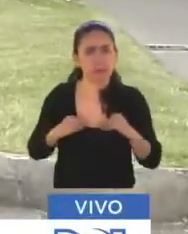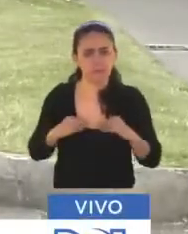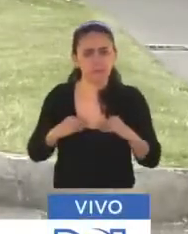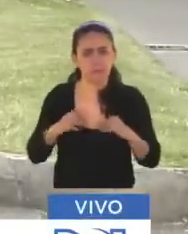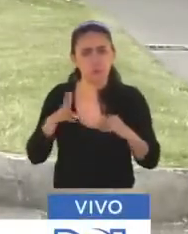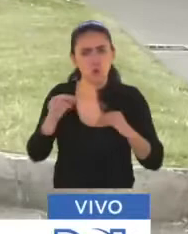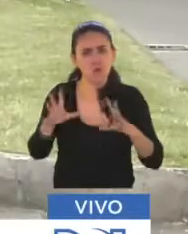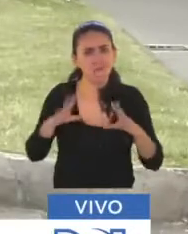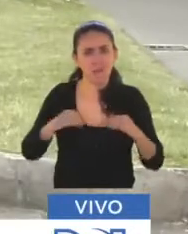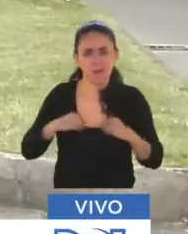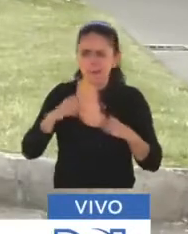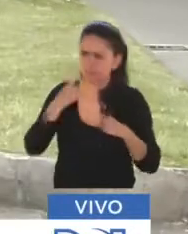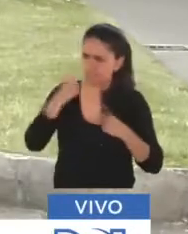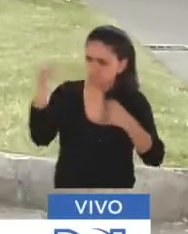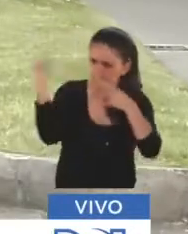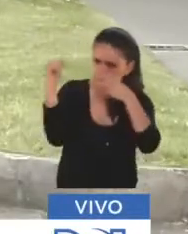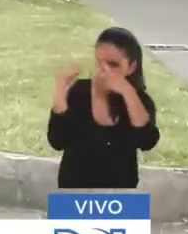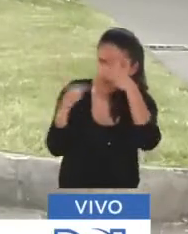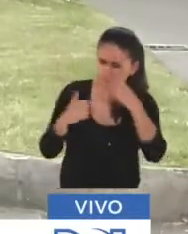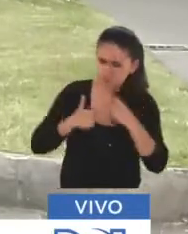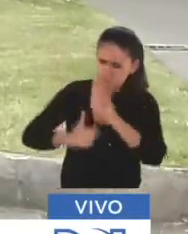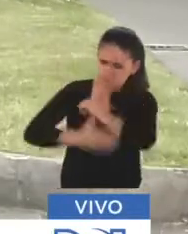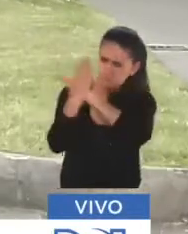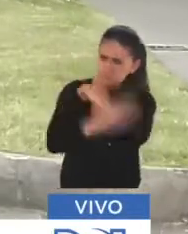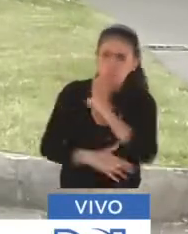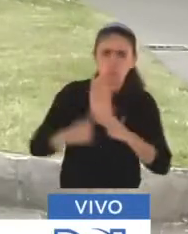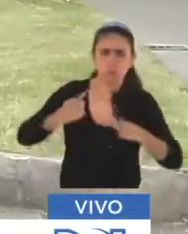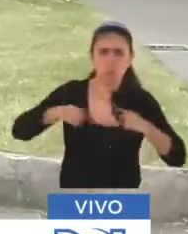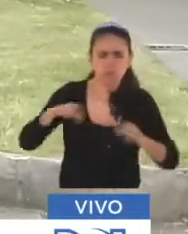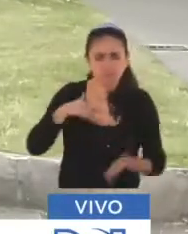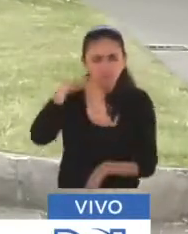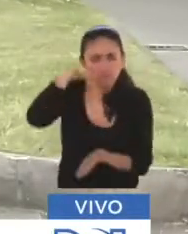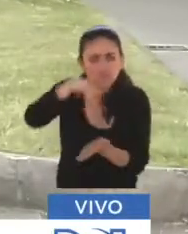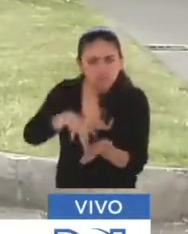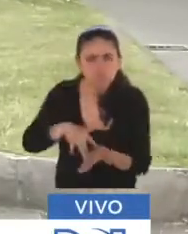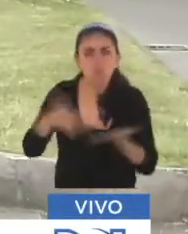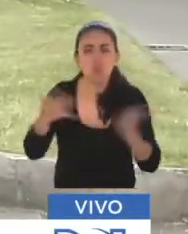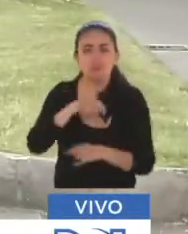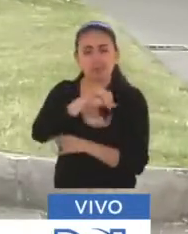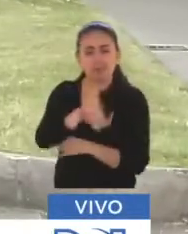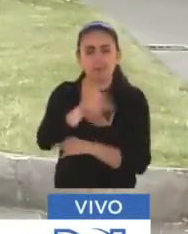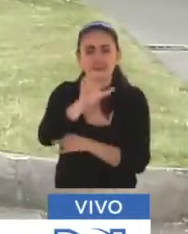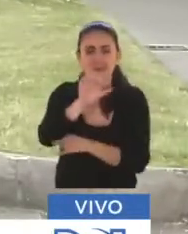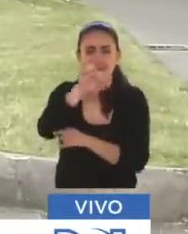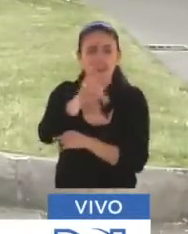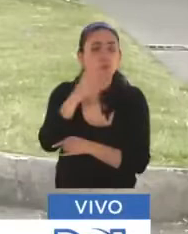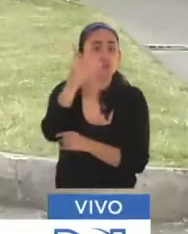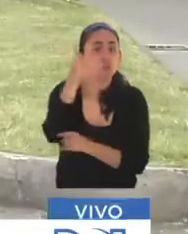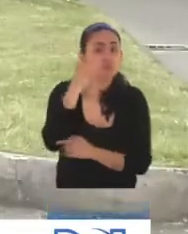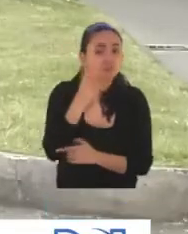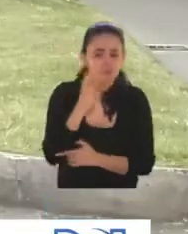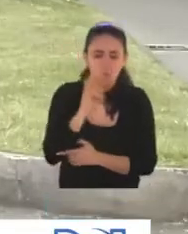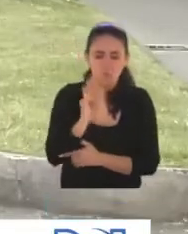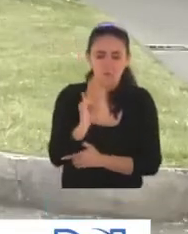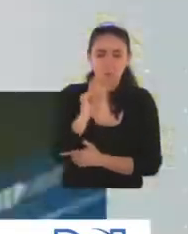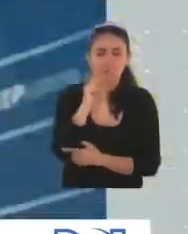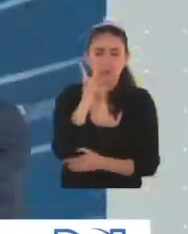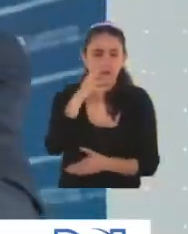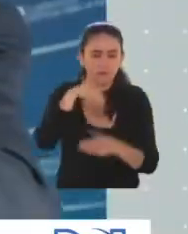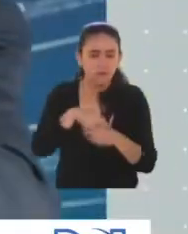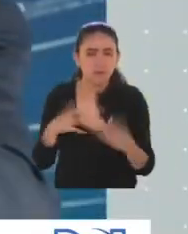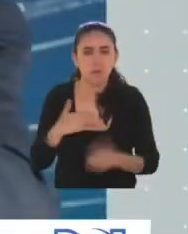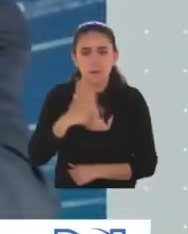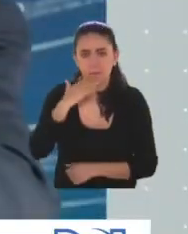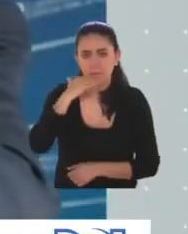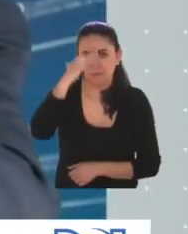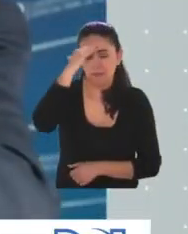le acusa y por los cuales estaría rindiendo audiencia aquí en la JEP en estos dos días en Medellín. Víctimas hicieron